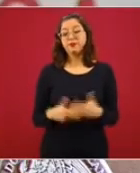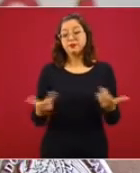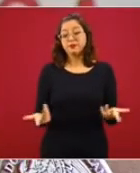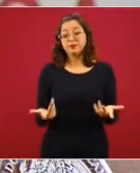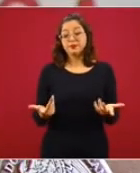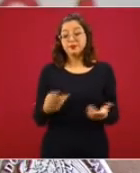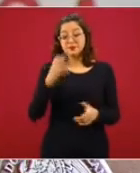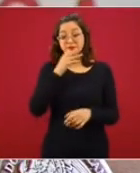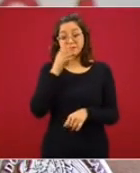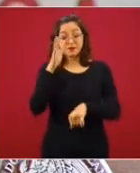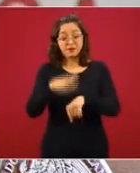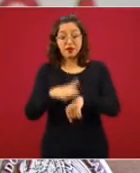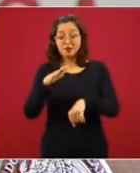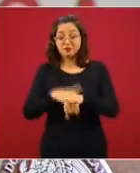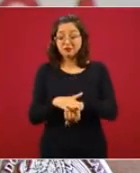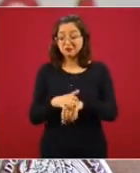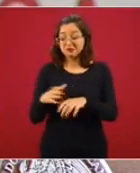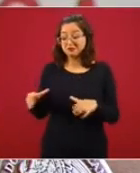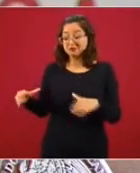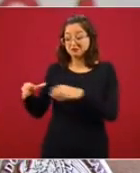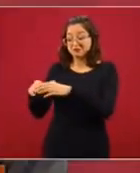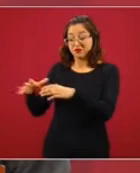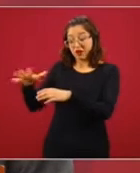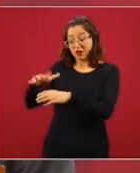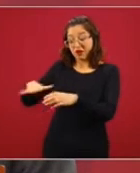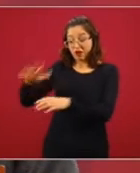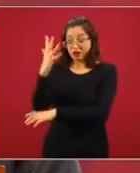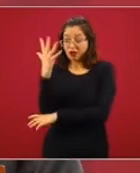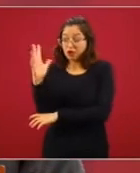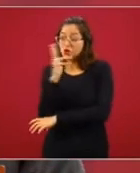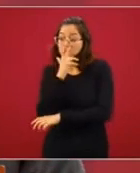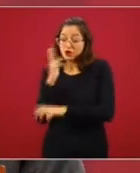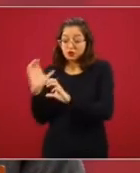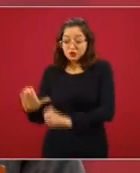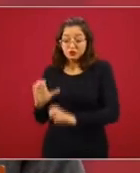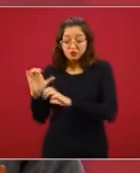para decir que no se va a afectar la reserva.